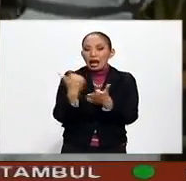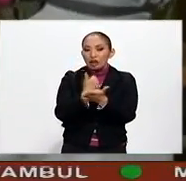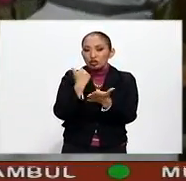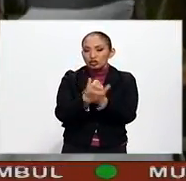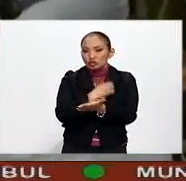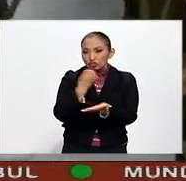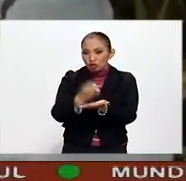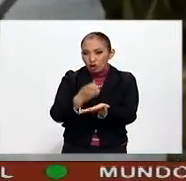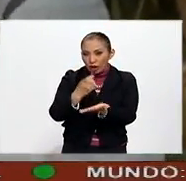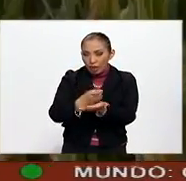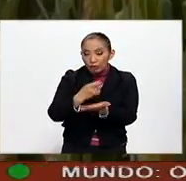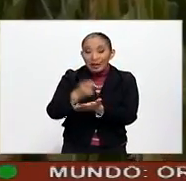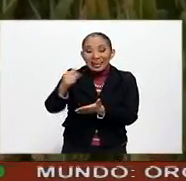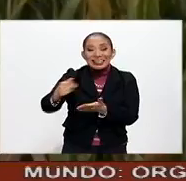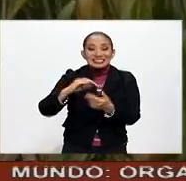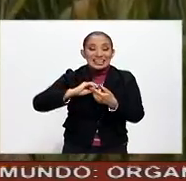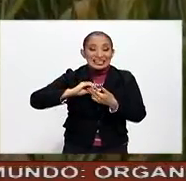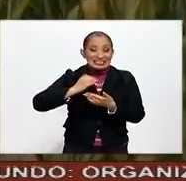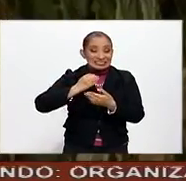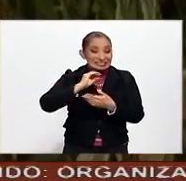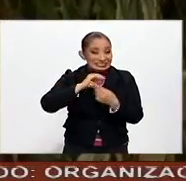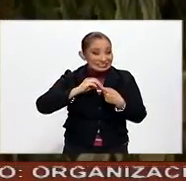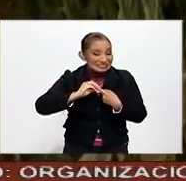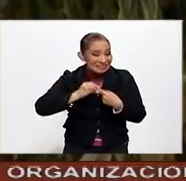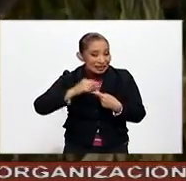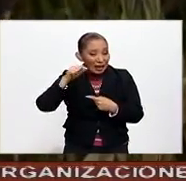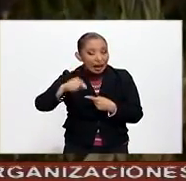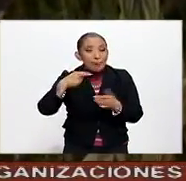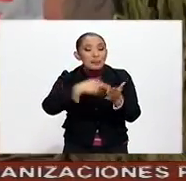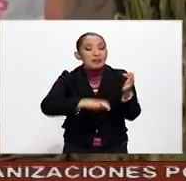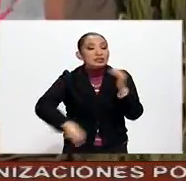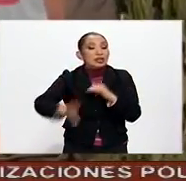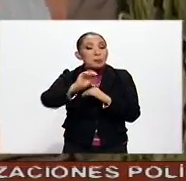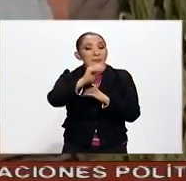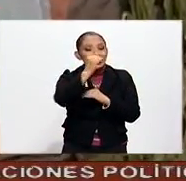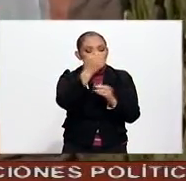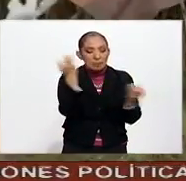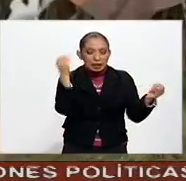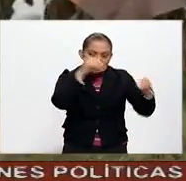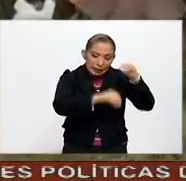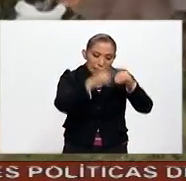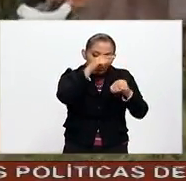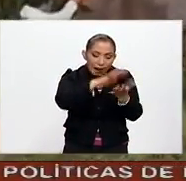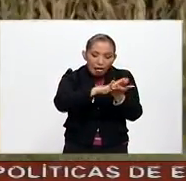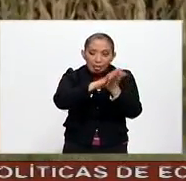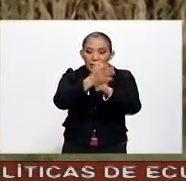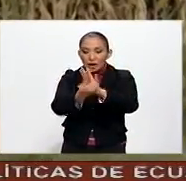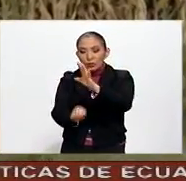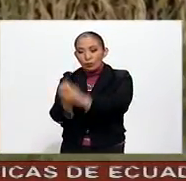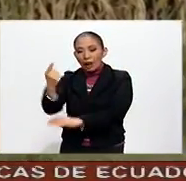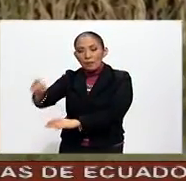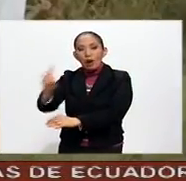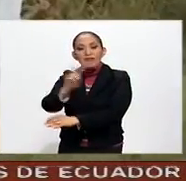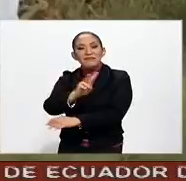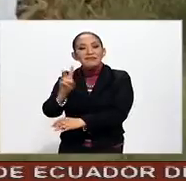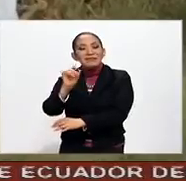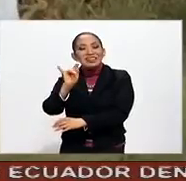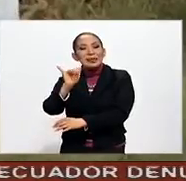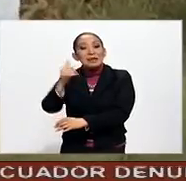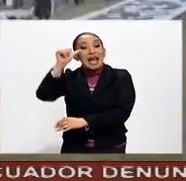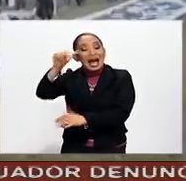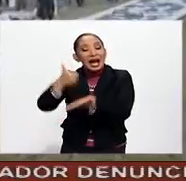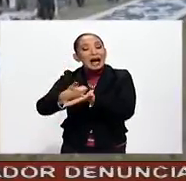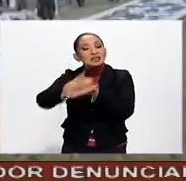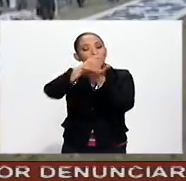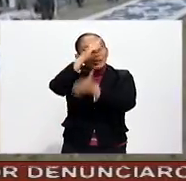dorado. Este cereal es una variante creada en 1999 para producir un precursor de la vitamina A que